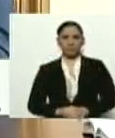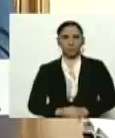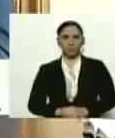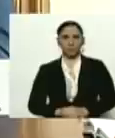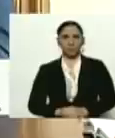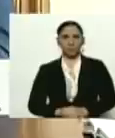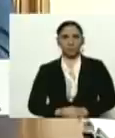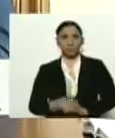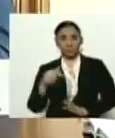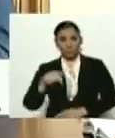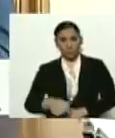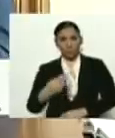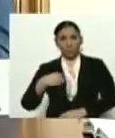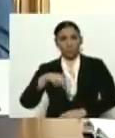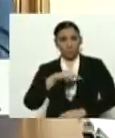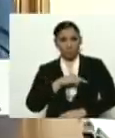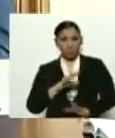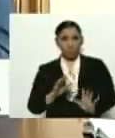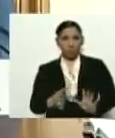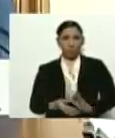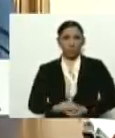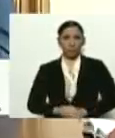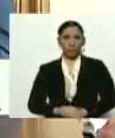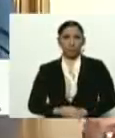Y hoy hemos